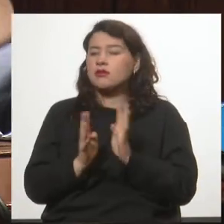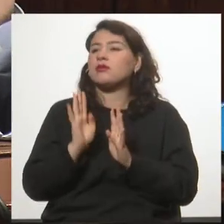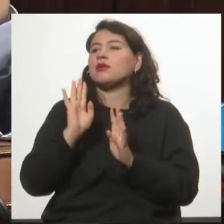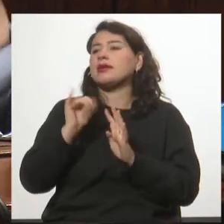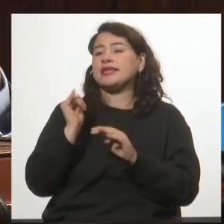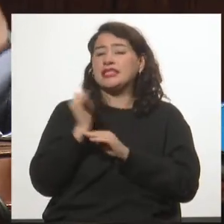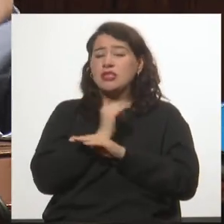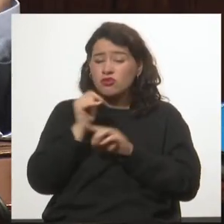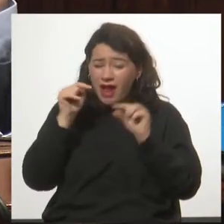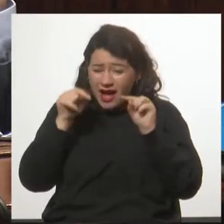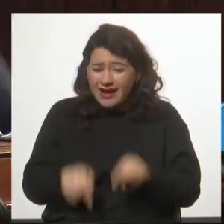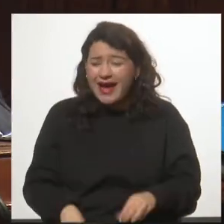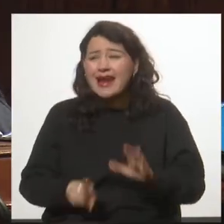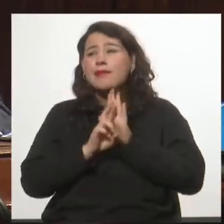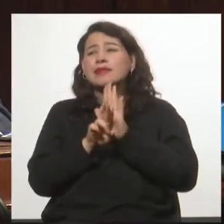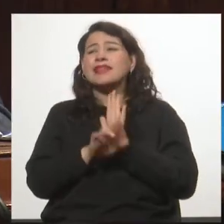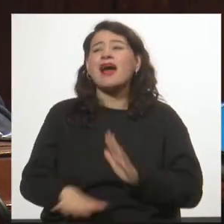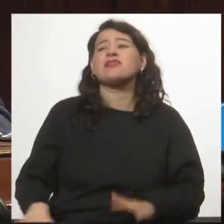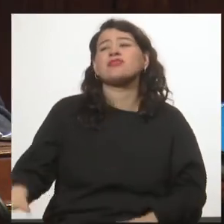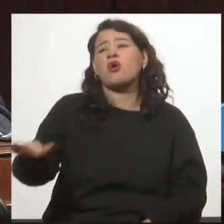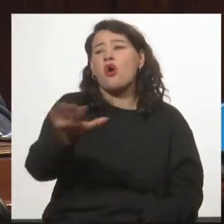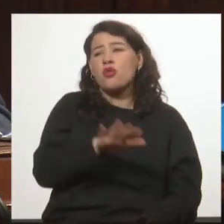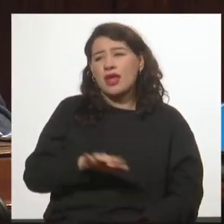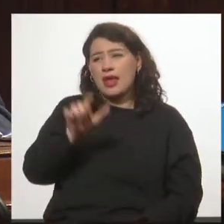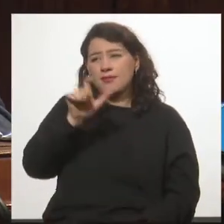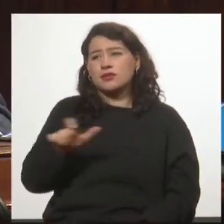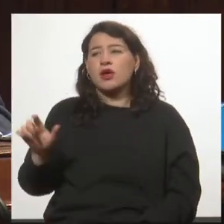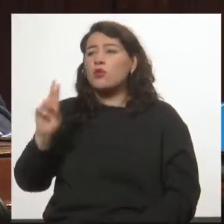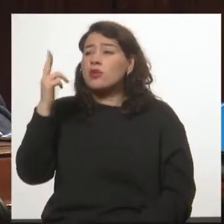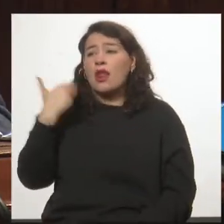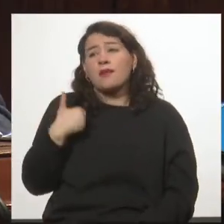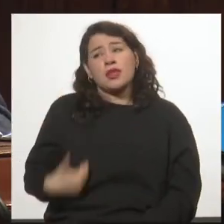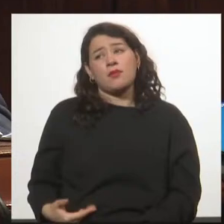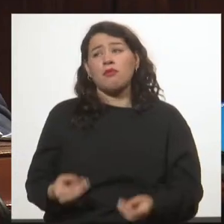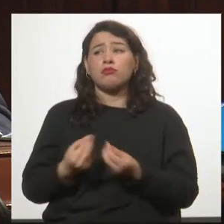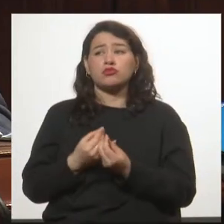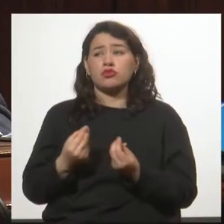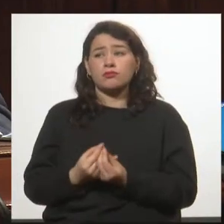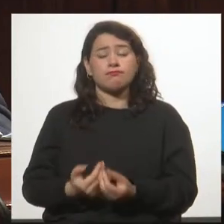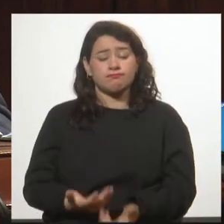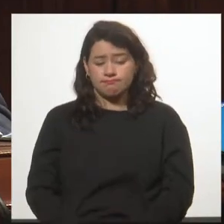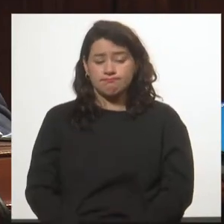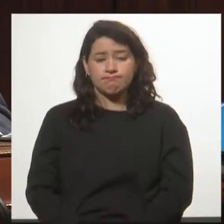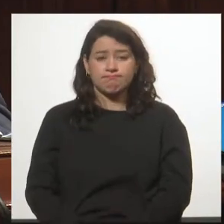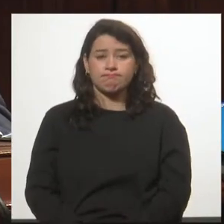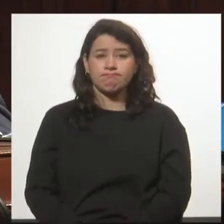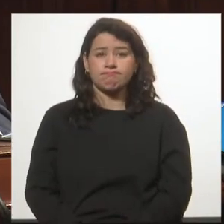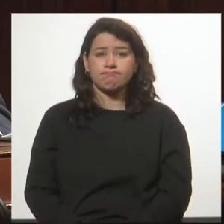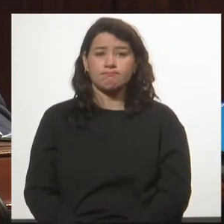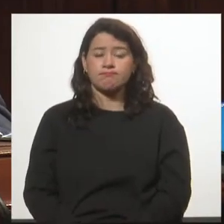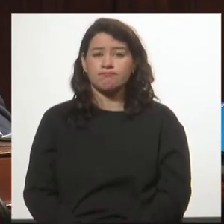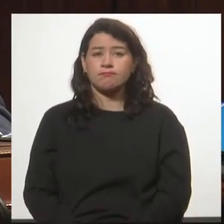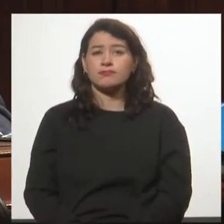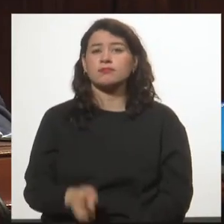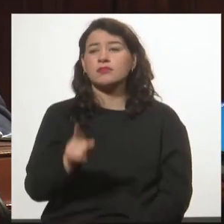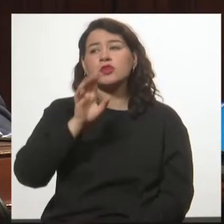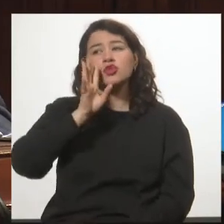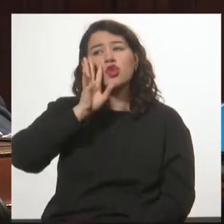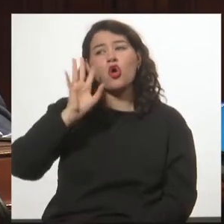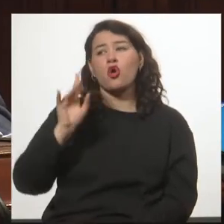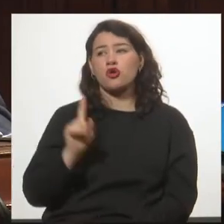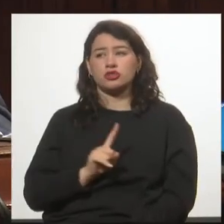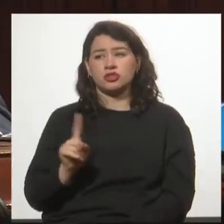que representa a todos los uruguayos lo lamentamos mucho porque es el desconocimiento